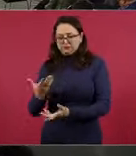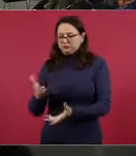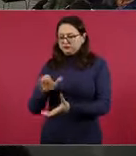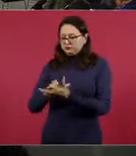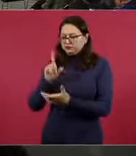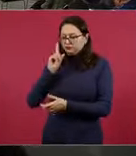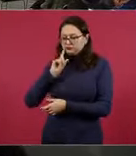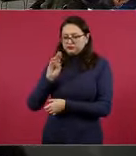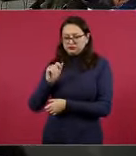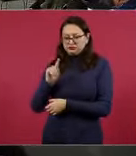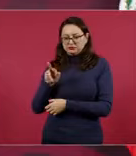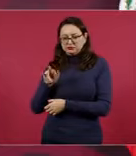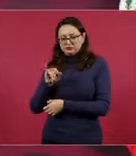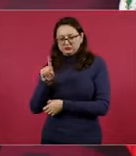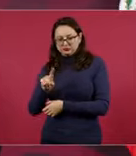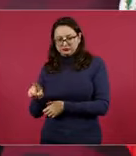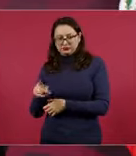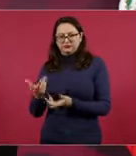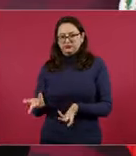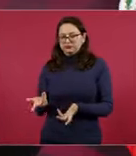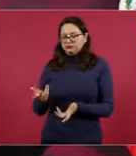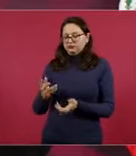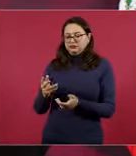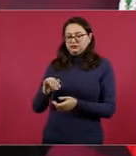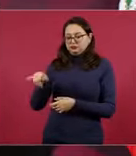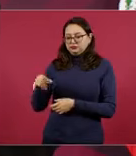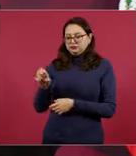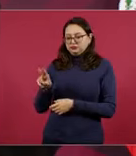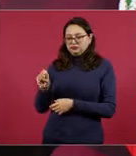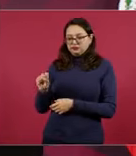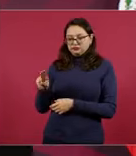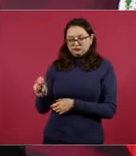Jesús, que ya para entonces no creo que